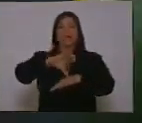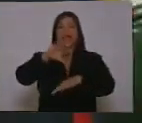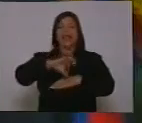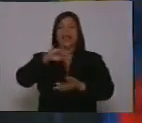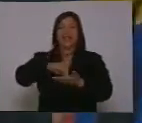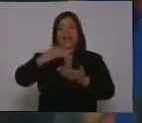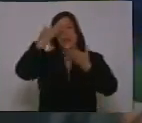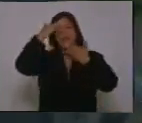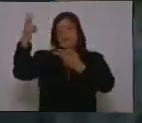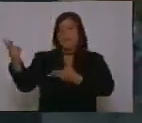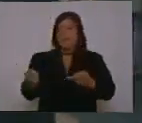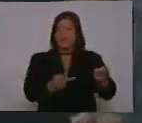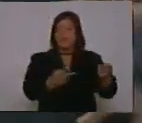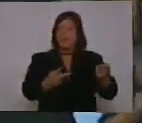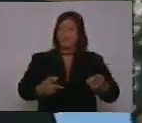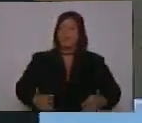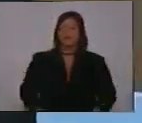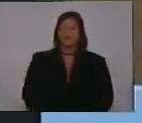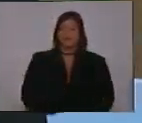camaradas.